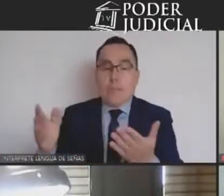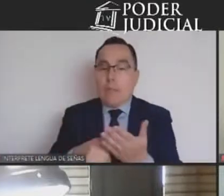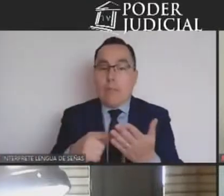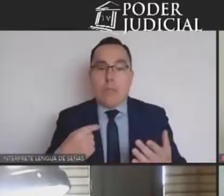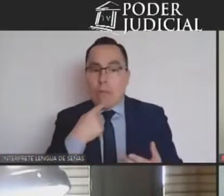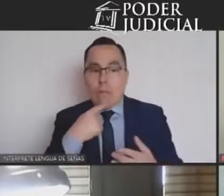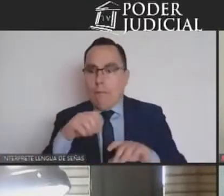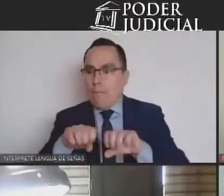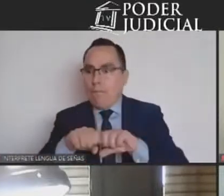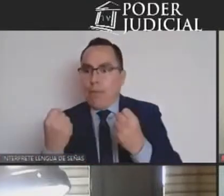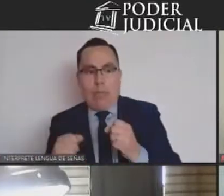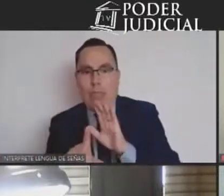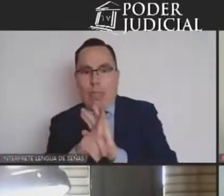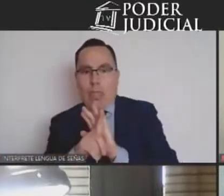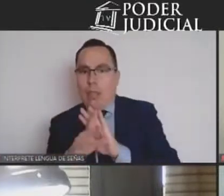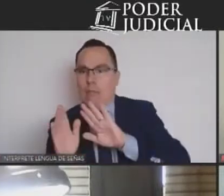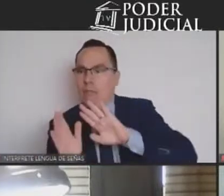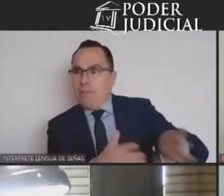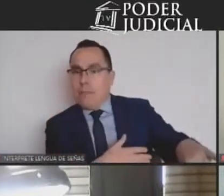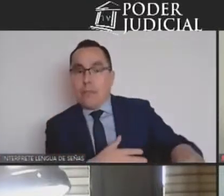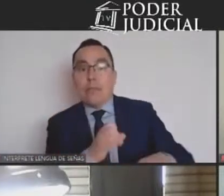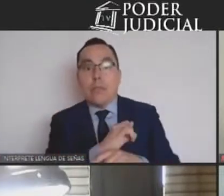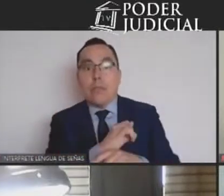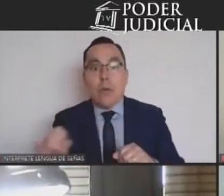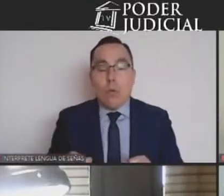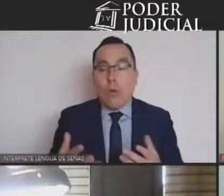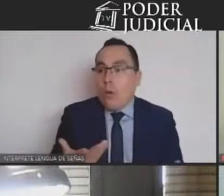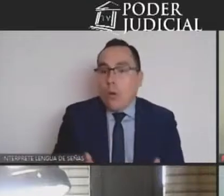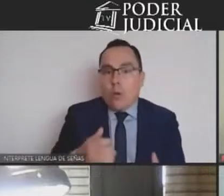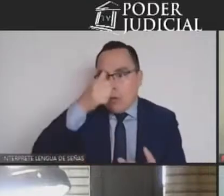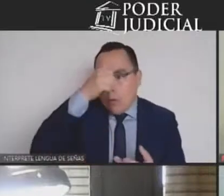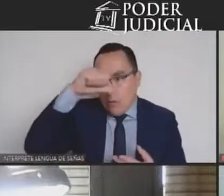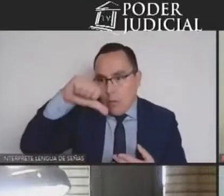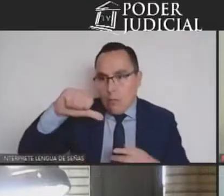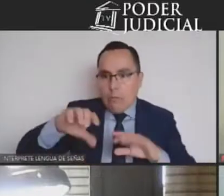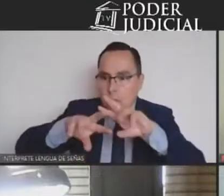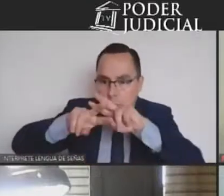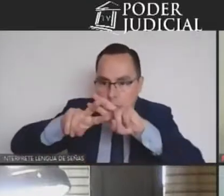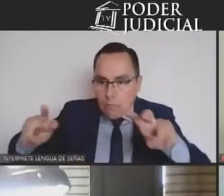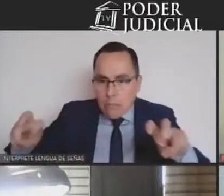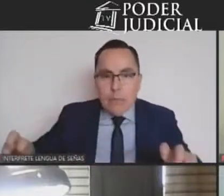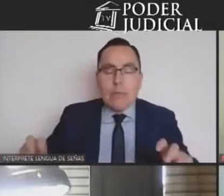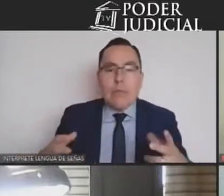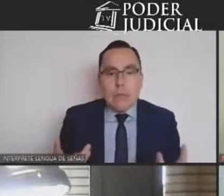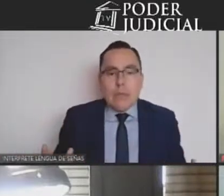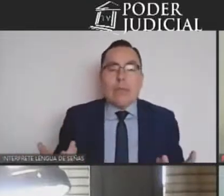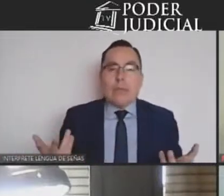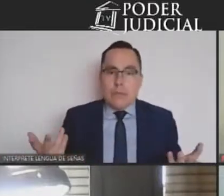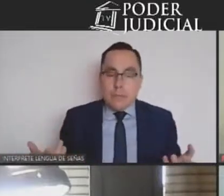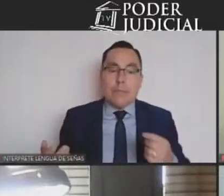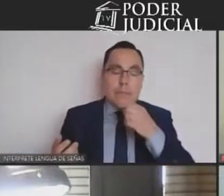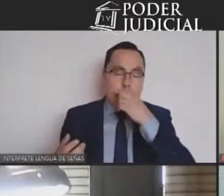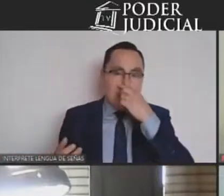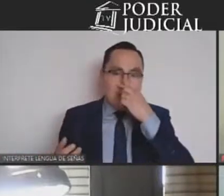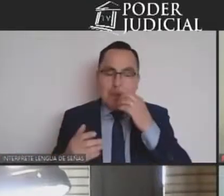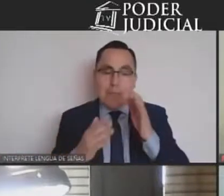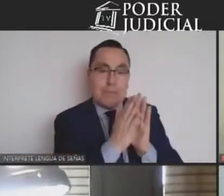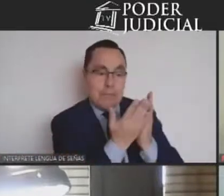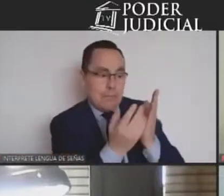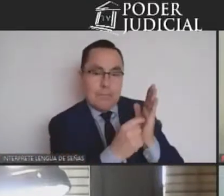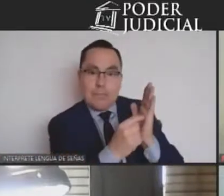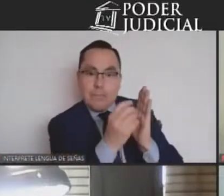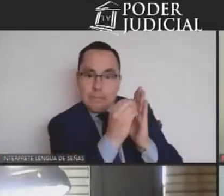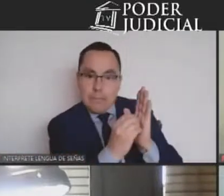esa norma, tendrán que ser objeto, yo entiendo, de una investigación. Pero establecer protocolos especiales acerca de cómo